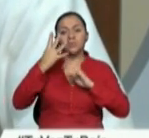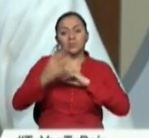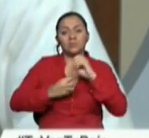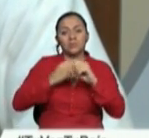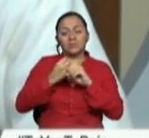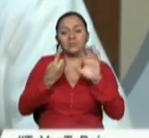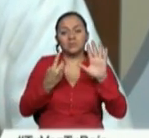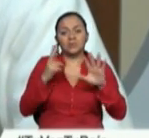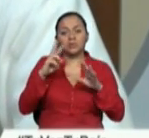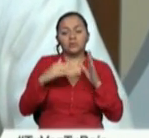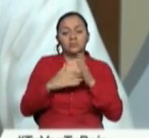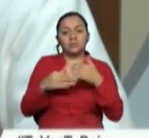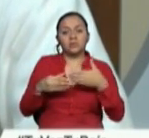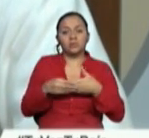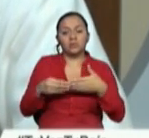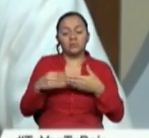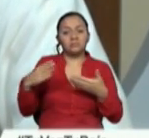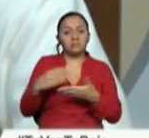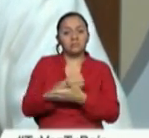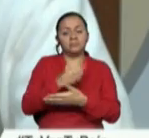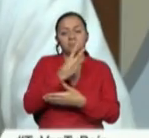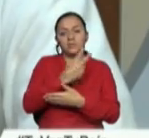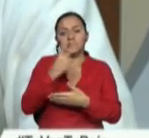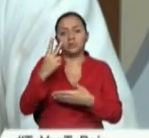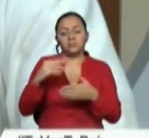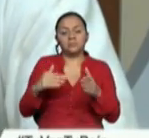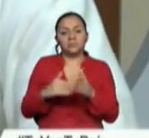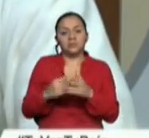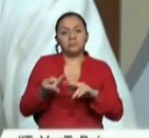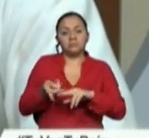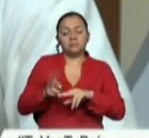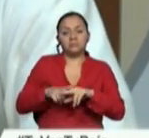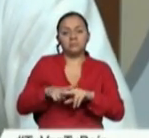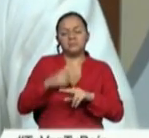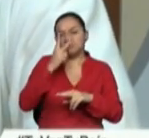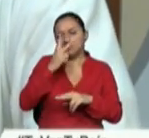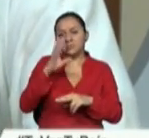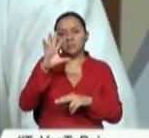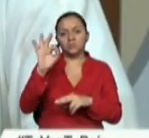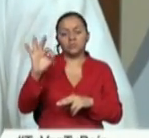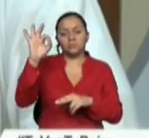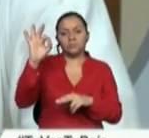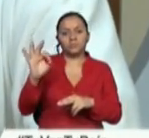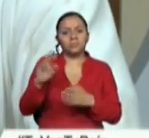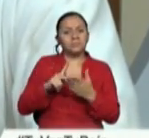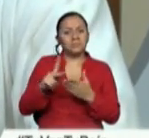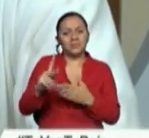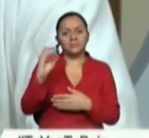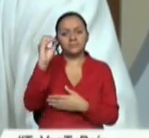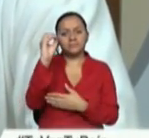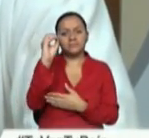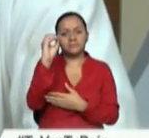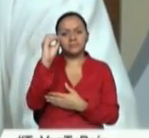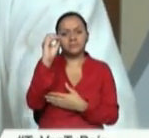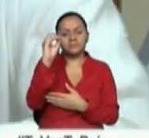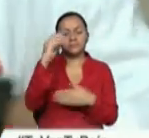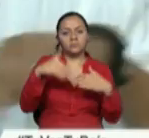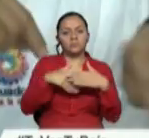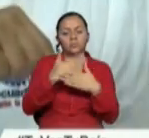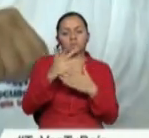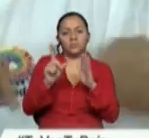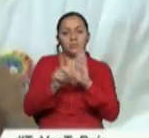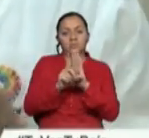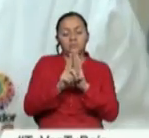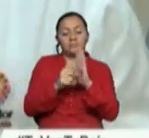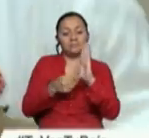$2,000 una ganancia de $2,000 sobre los 40,000 una gancia de más de 50% paga cero con la nueva ley con la